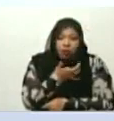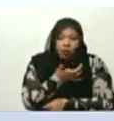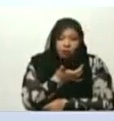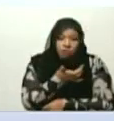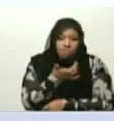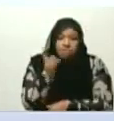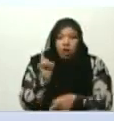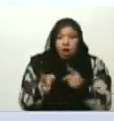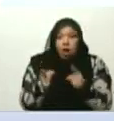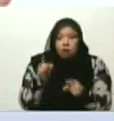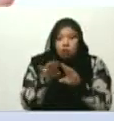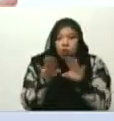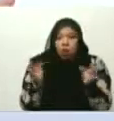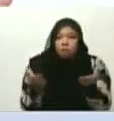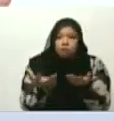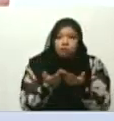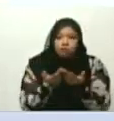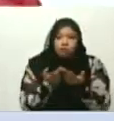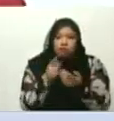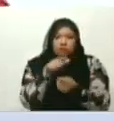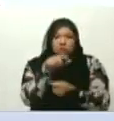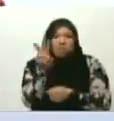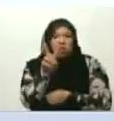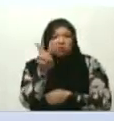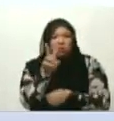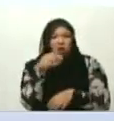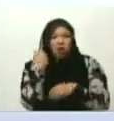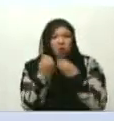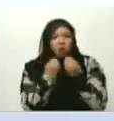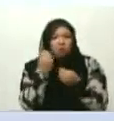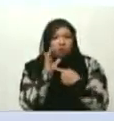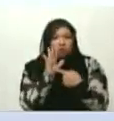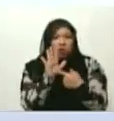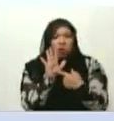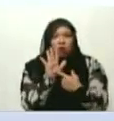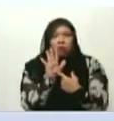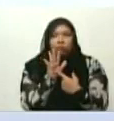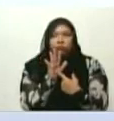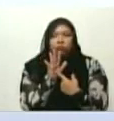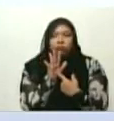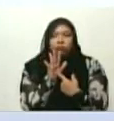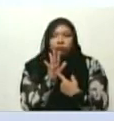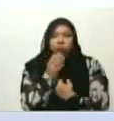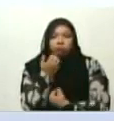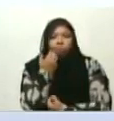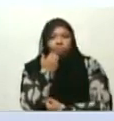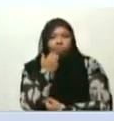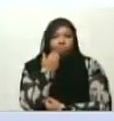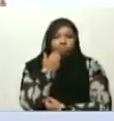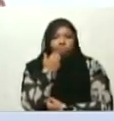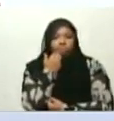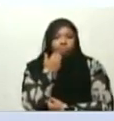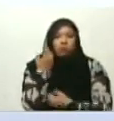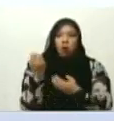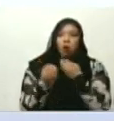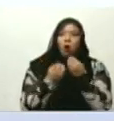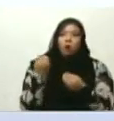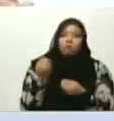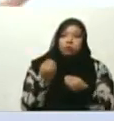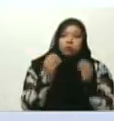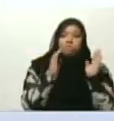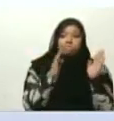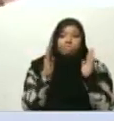Alguna gente en el mundo preguntan, ¿qué hace esta gente en Venezuela? Esto es lo que hacemos. Esto es lo que hacemos.